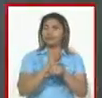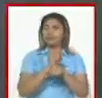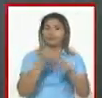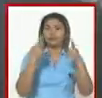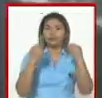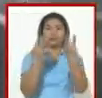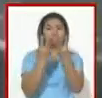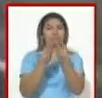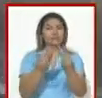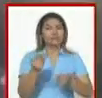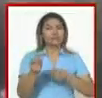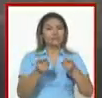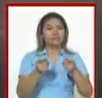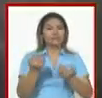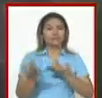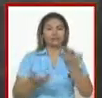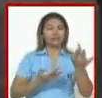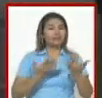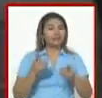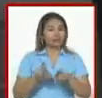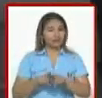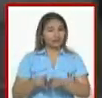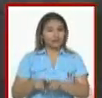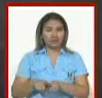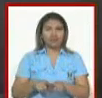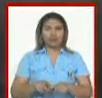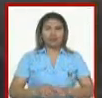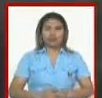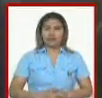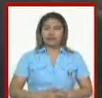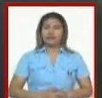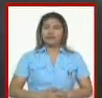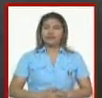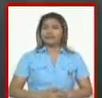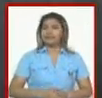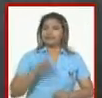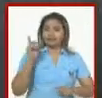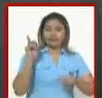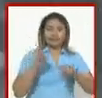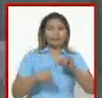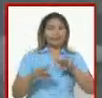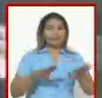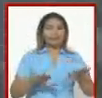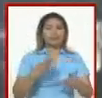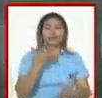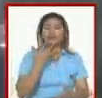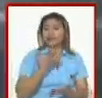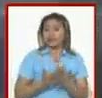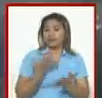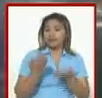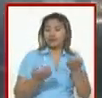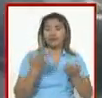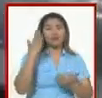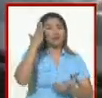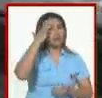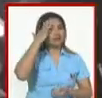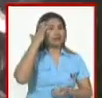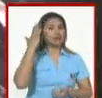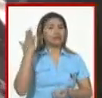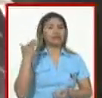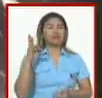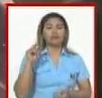tratando de mitigar y controlar el incendio entonces no podemos hacer ningún tipo de evaluación porque hasta el momento